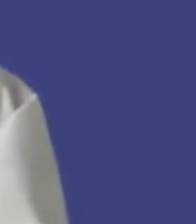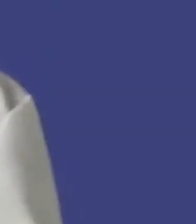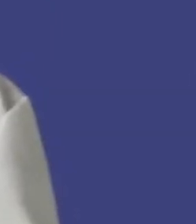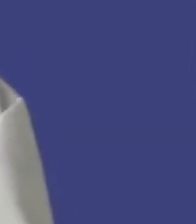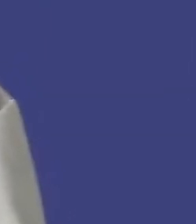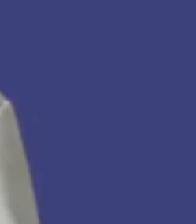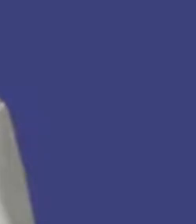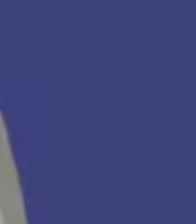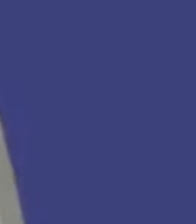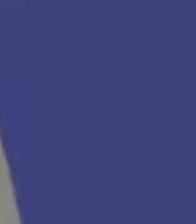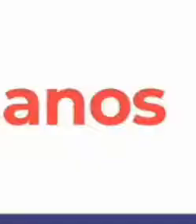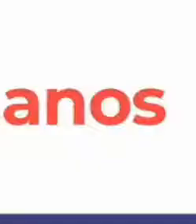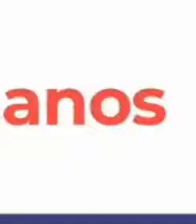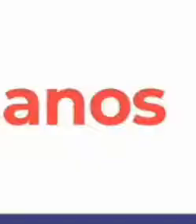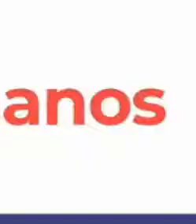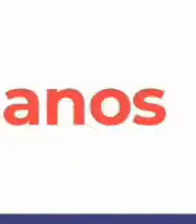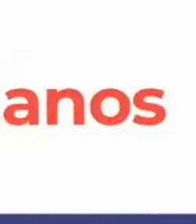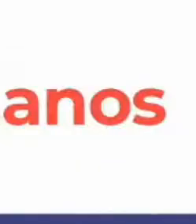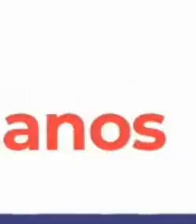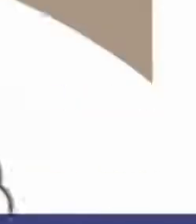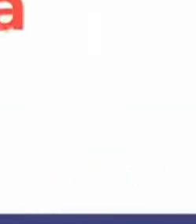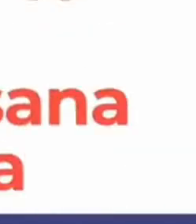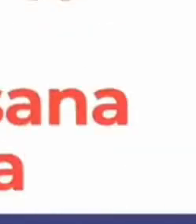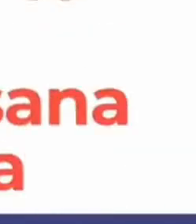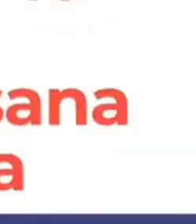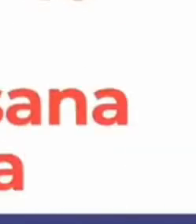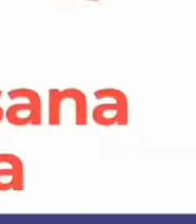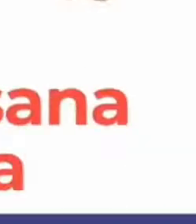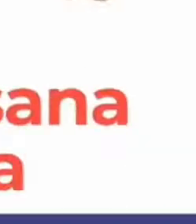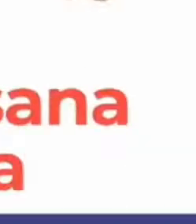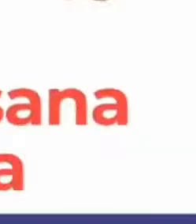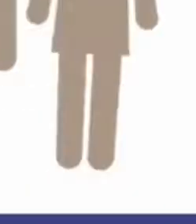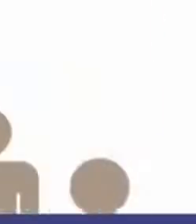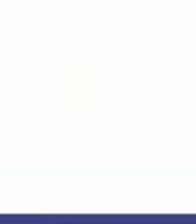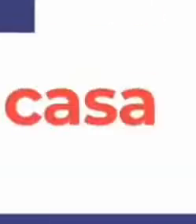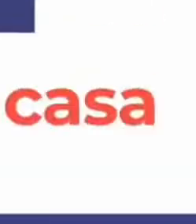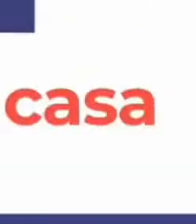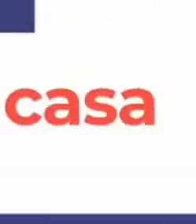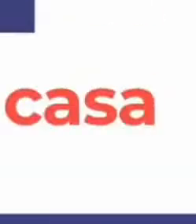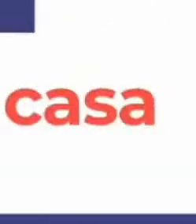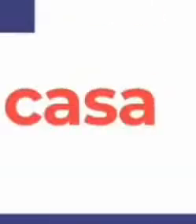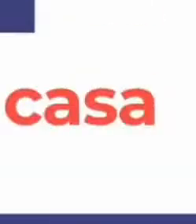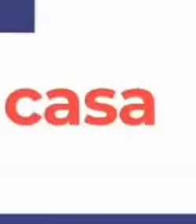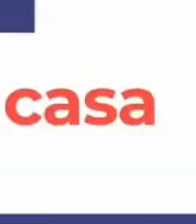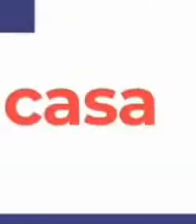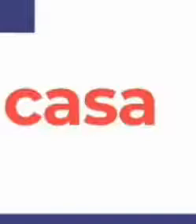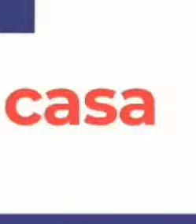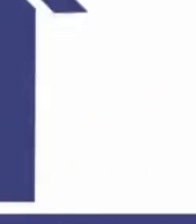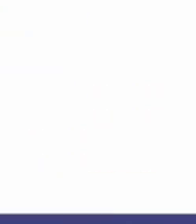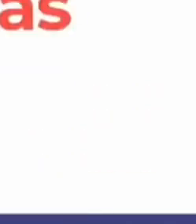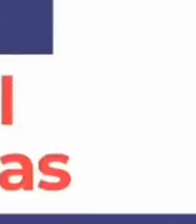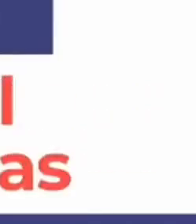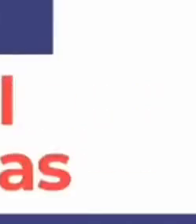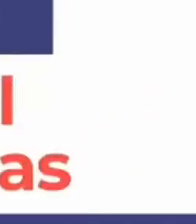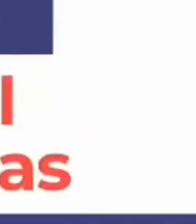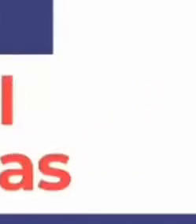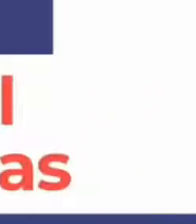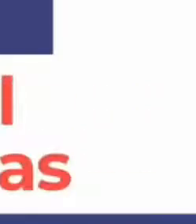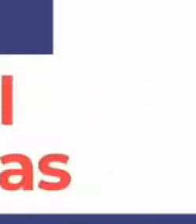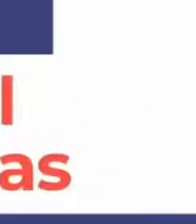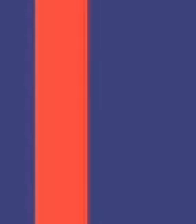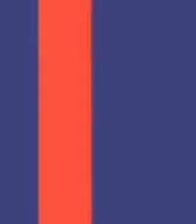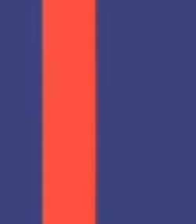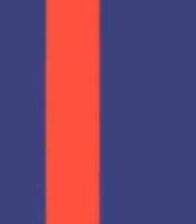Ya conoces las recomendaciones: lávate las manos, mantén la sana distancia, no salgas de casa si no es necesario y utilice